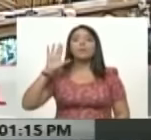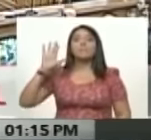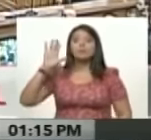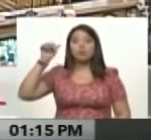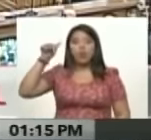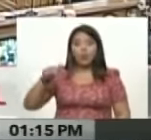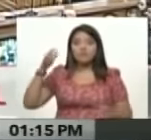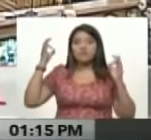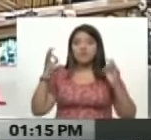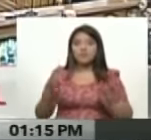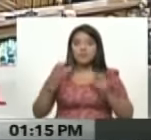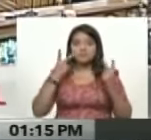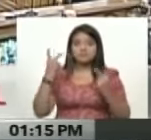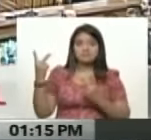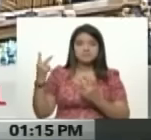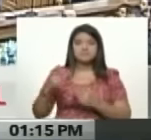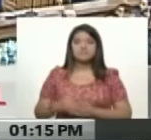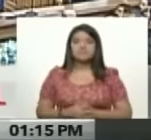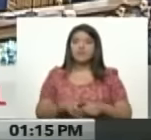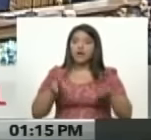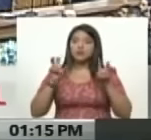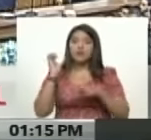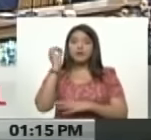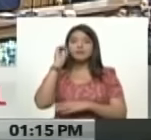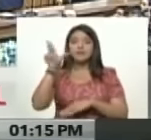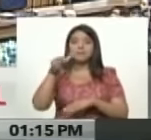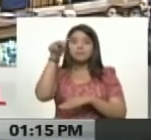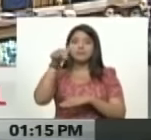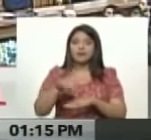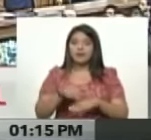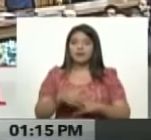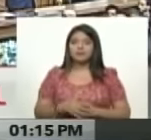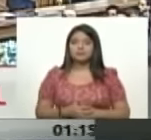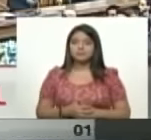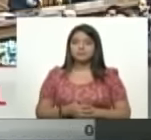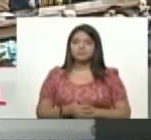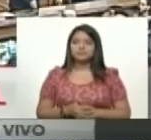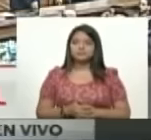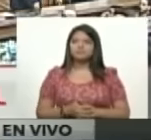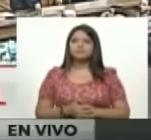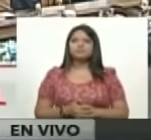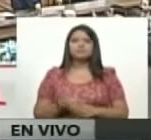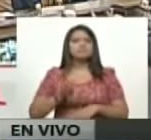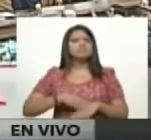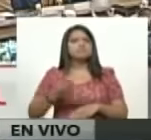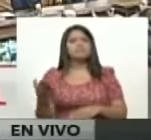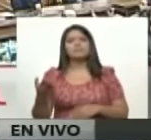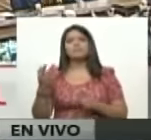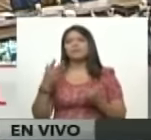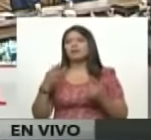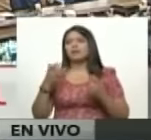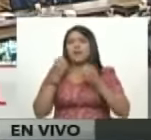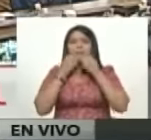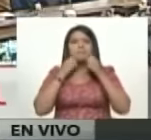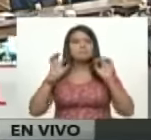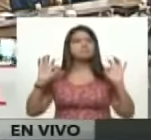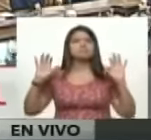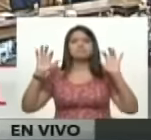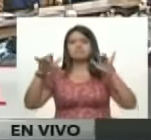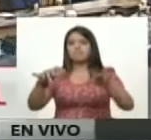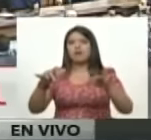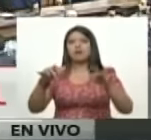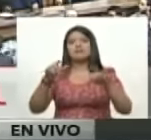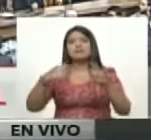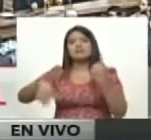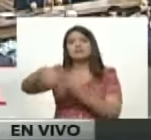día de hoy, o la instalación de esta nueva asamblea, ha estado precedida por manifestaciones en los alrededores del Palacio Federal